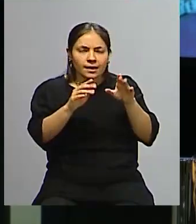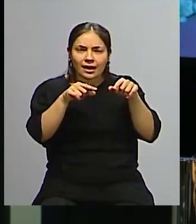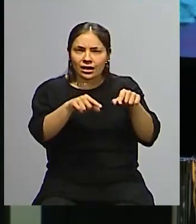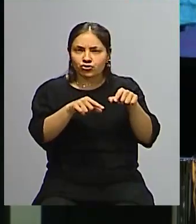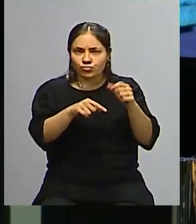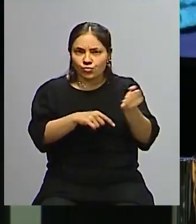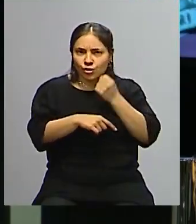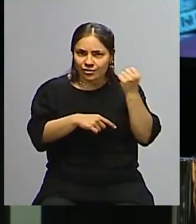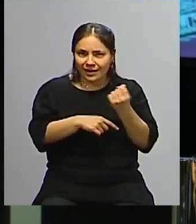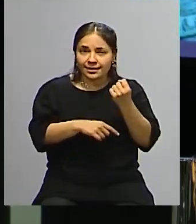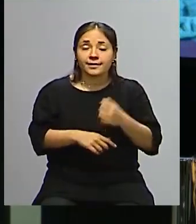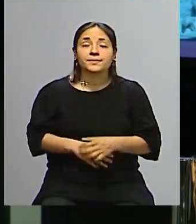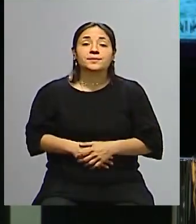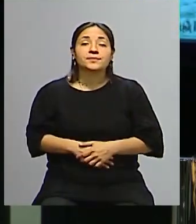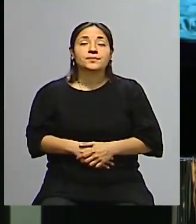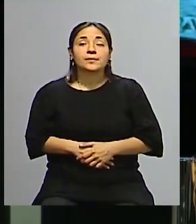la